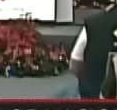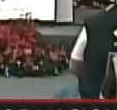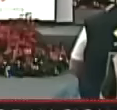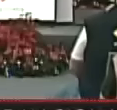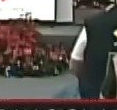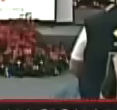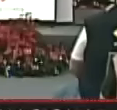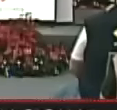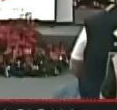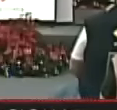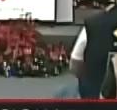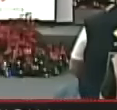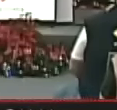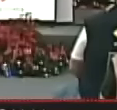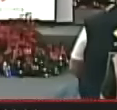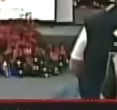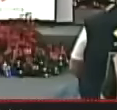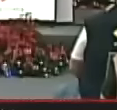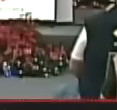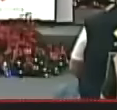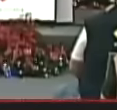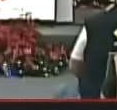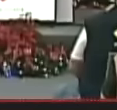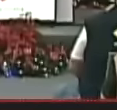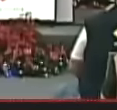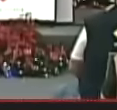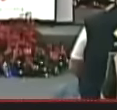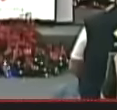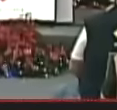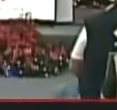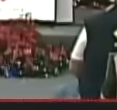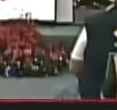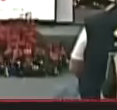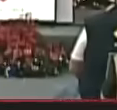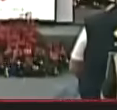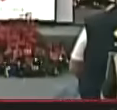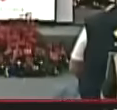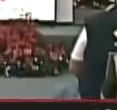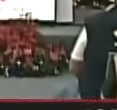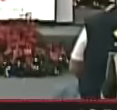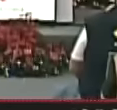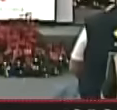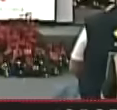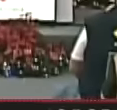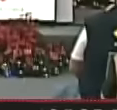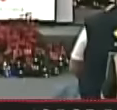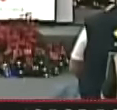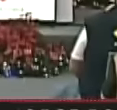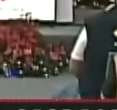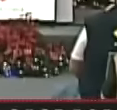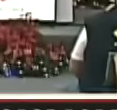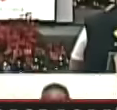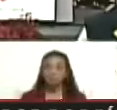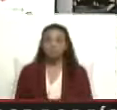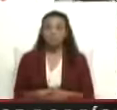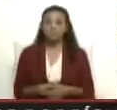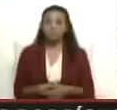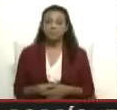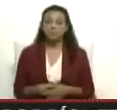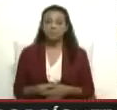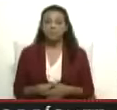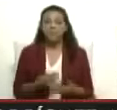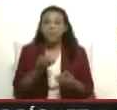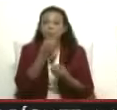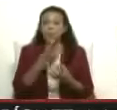esta información a todo el pueblo de Venezuela y al mundo, y por supuesto a todos los presentes que están